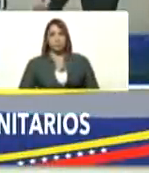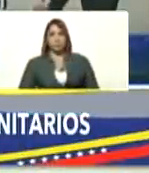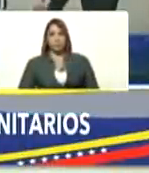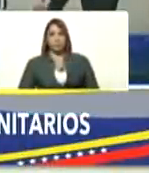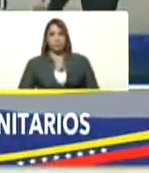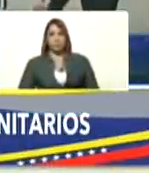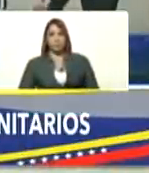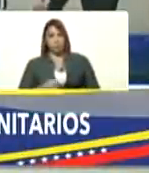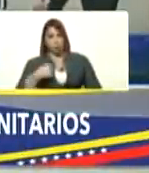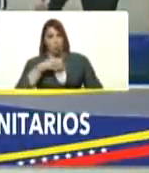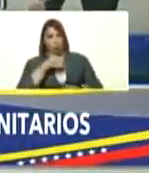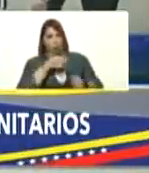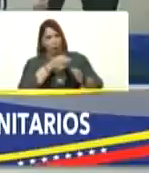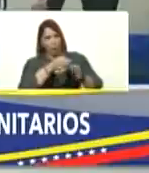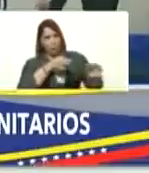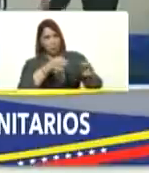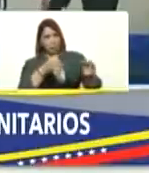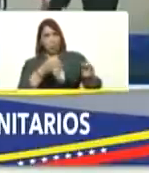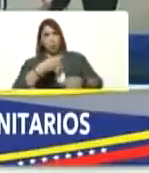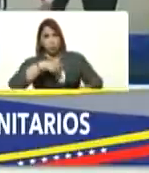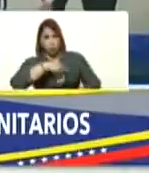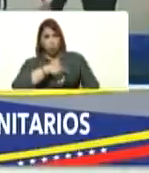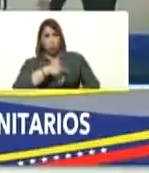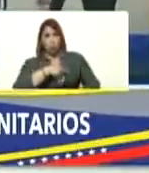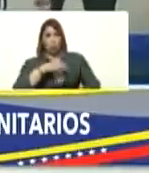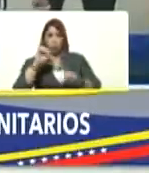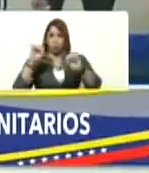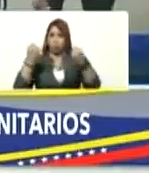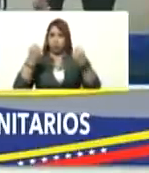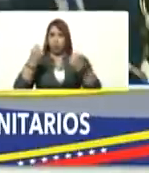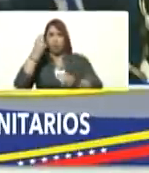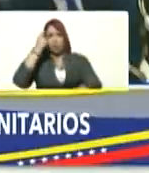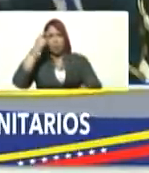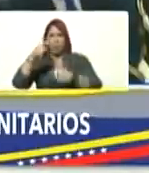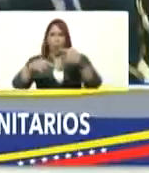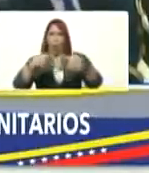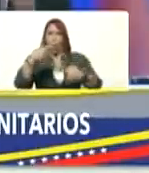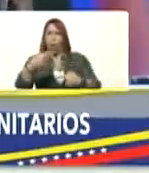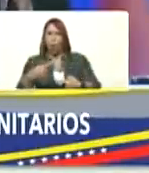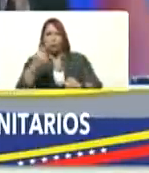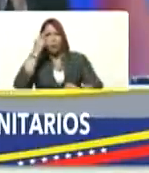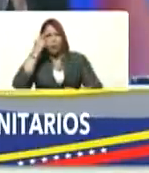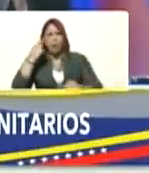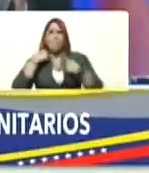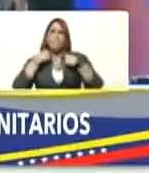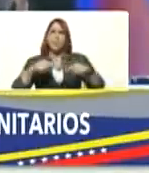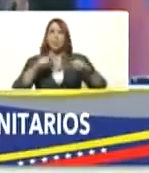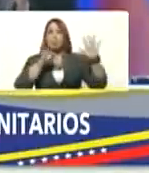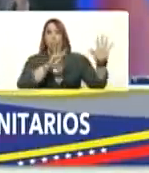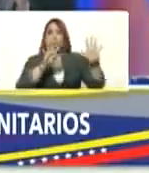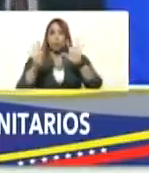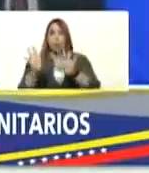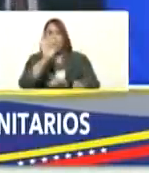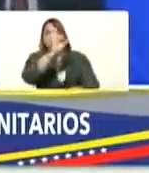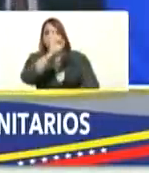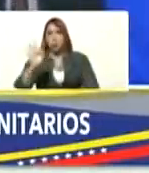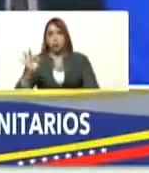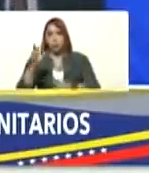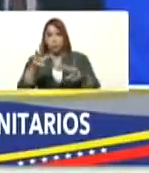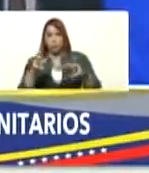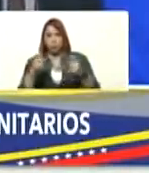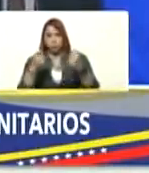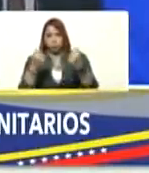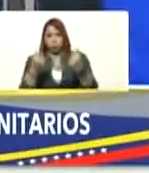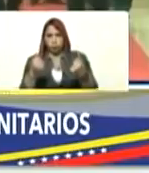le explicaba que nosotros con el bloqueo de un día para otro perdimos el 99% de los ingresos del